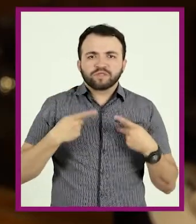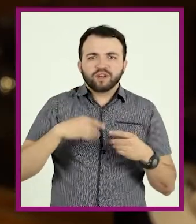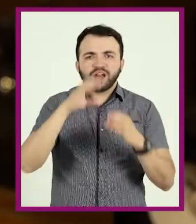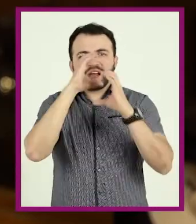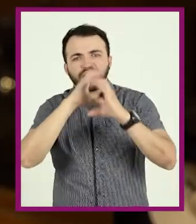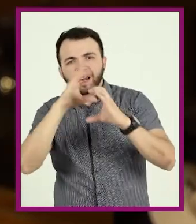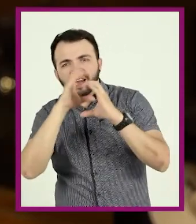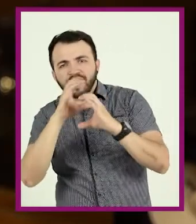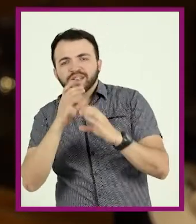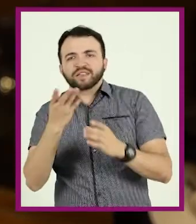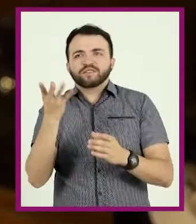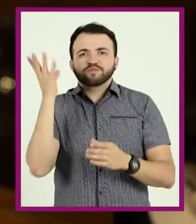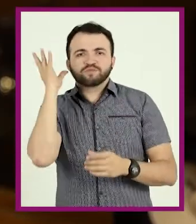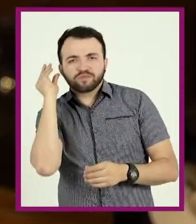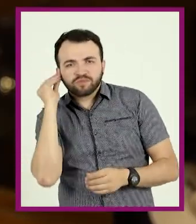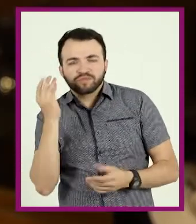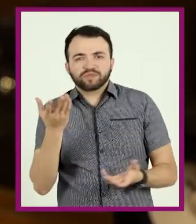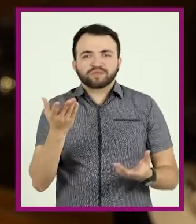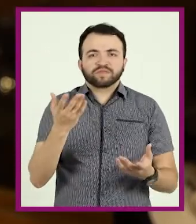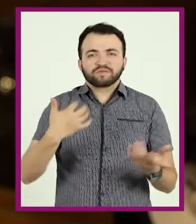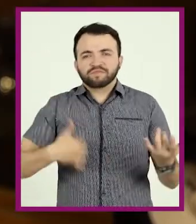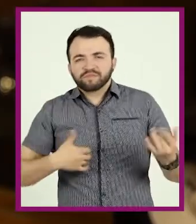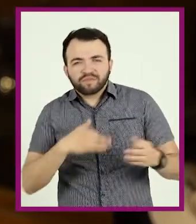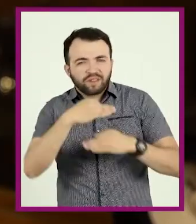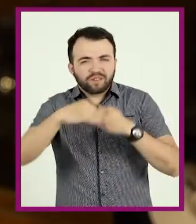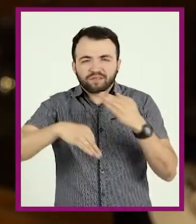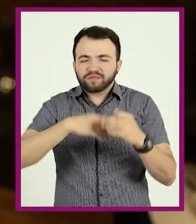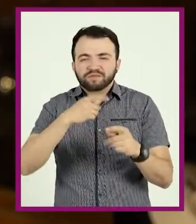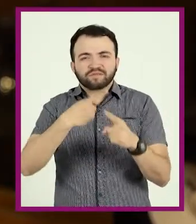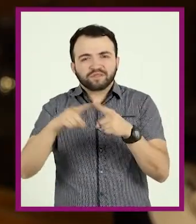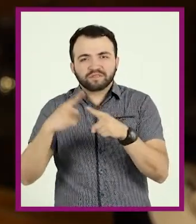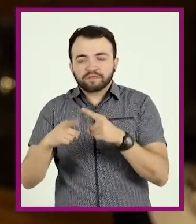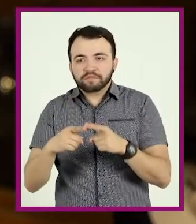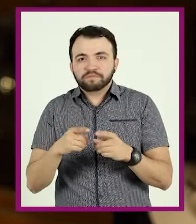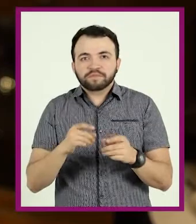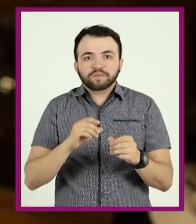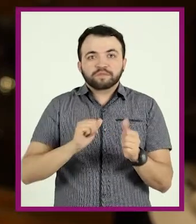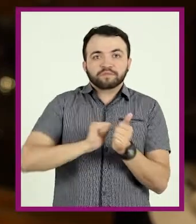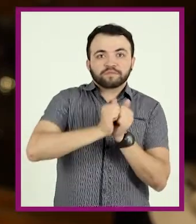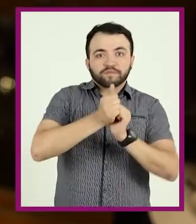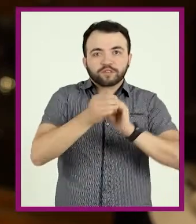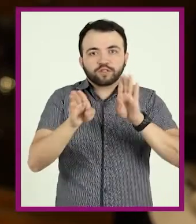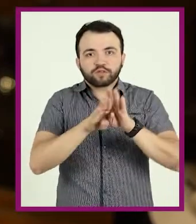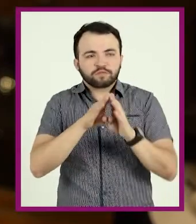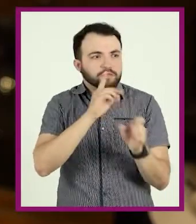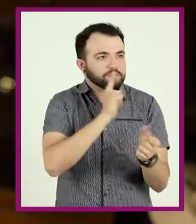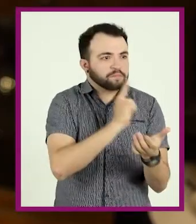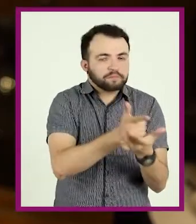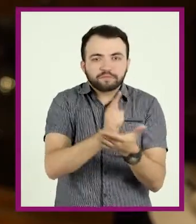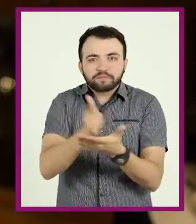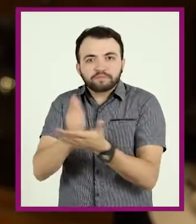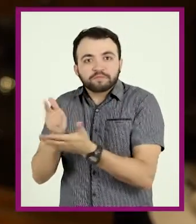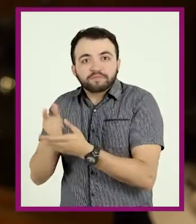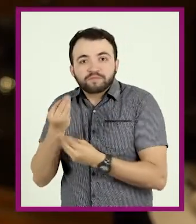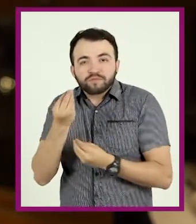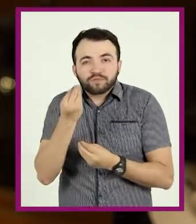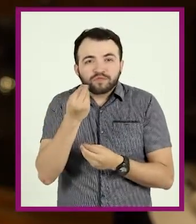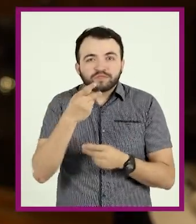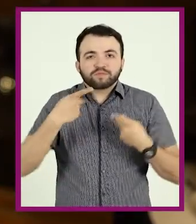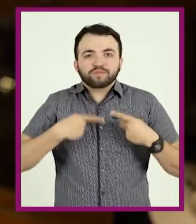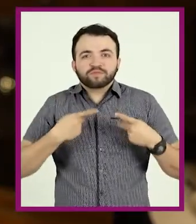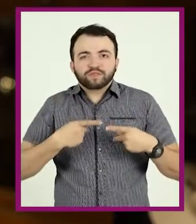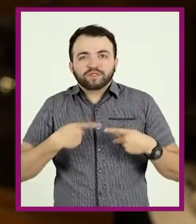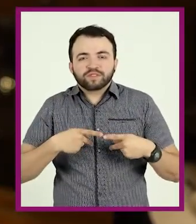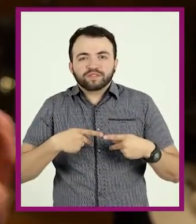músico, o Emir Kusturica, el director de cine, comenzamos a descubrir gran parte de la música folclórica ligada a la